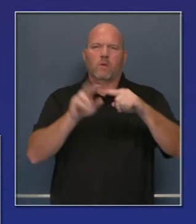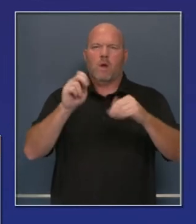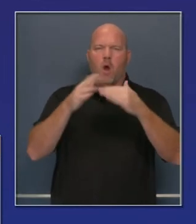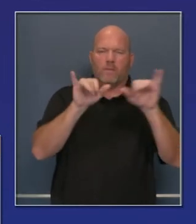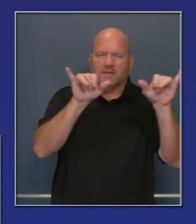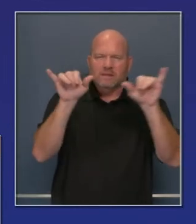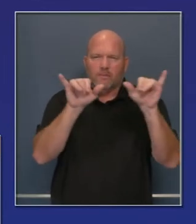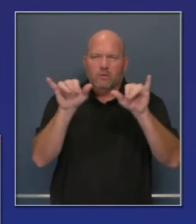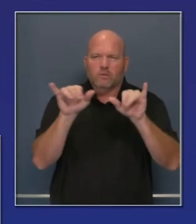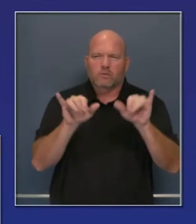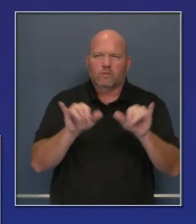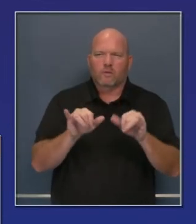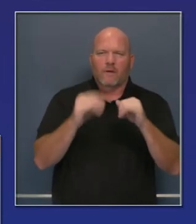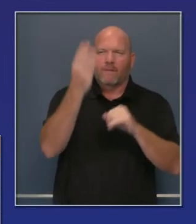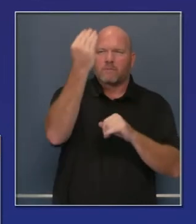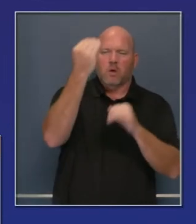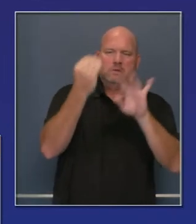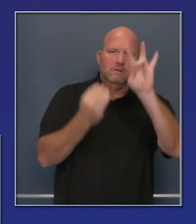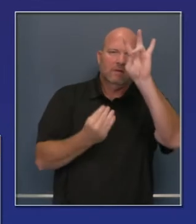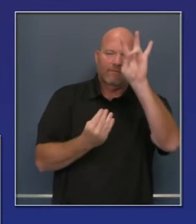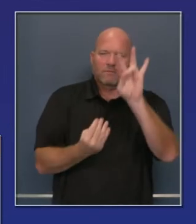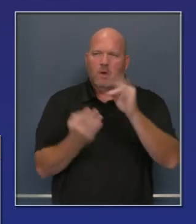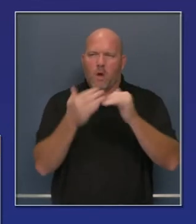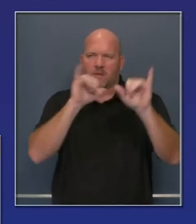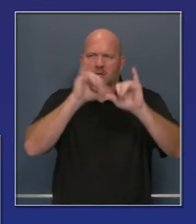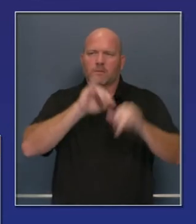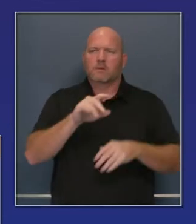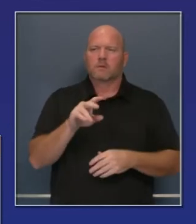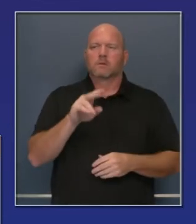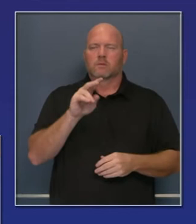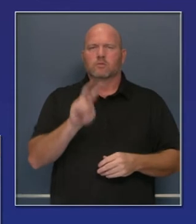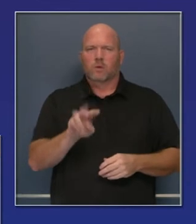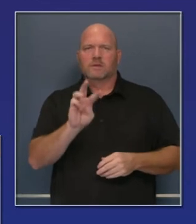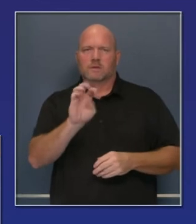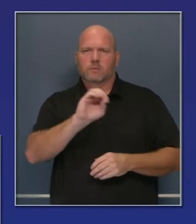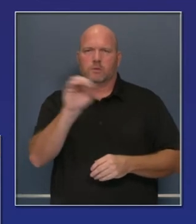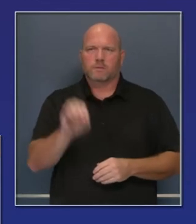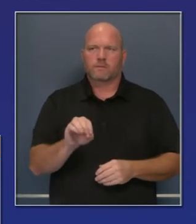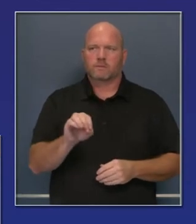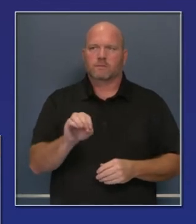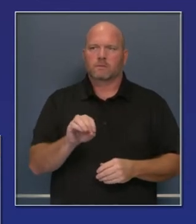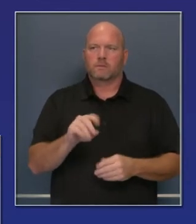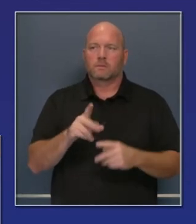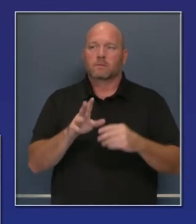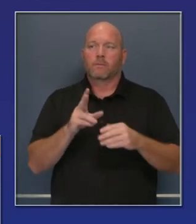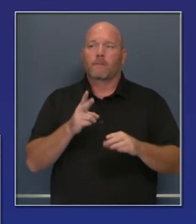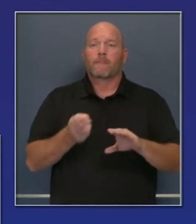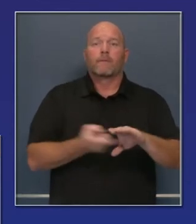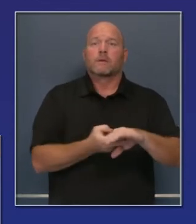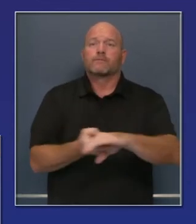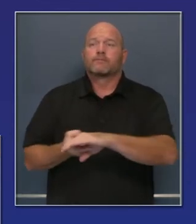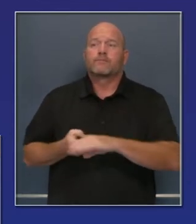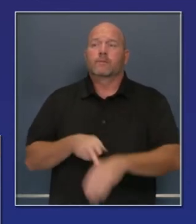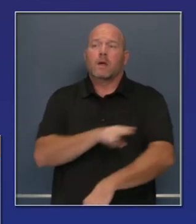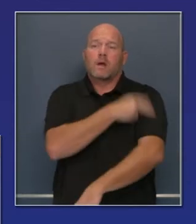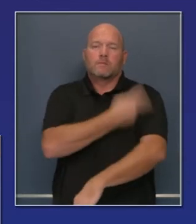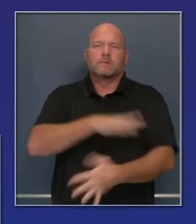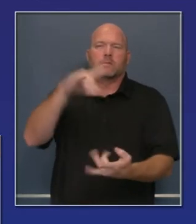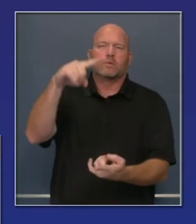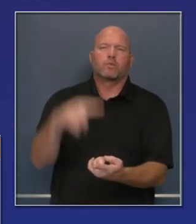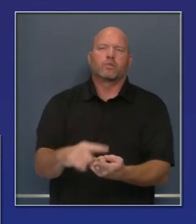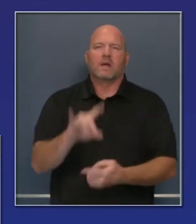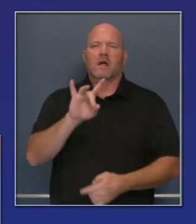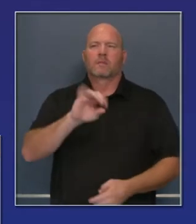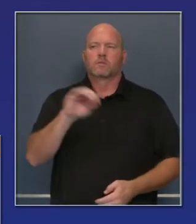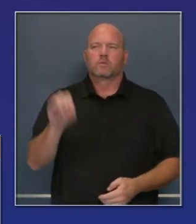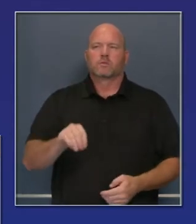con el de 14 días, a 2.6% aquí en nuestro estado. Hospitalizaciones, disminución de